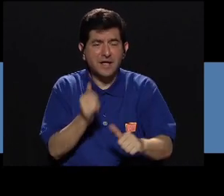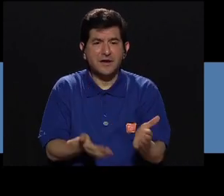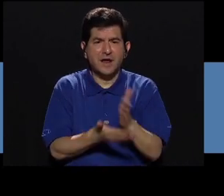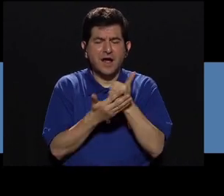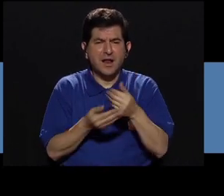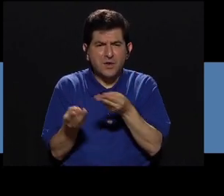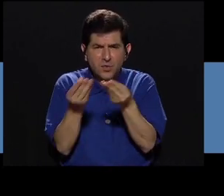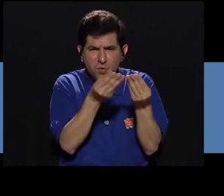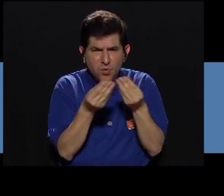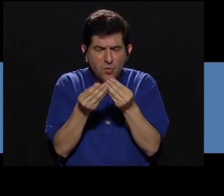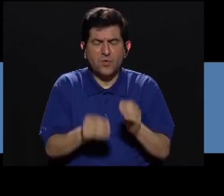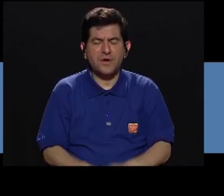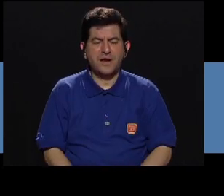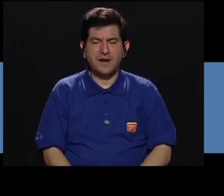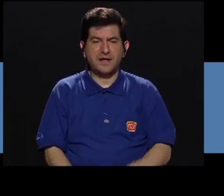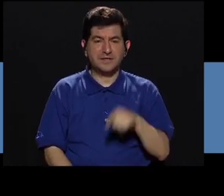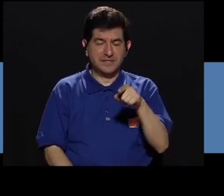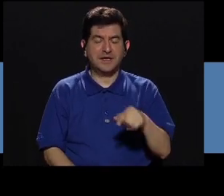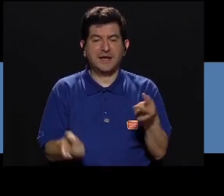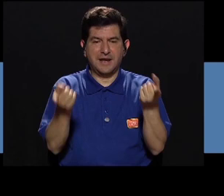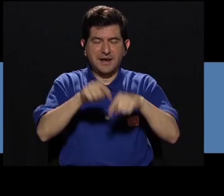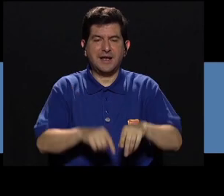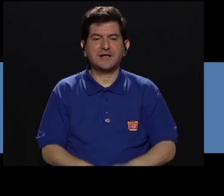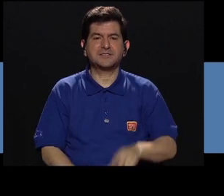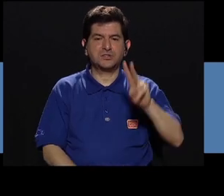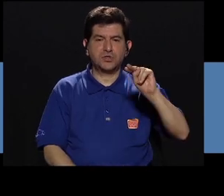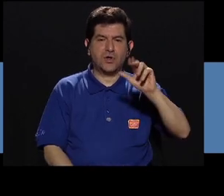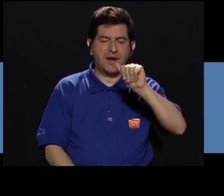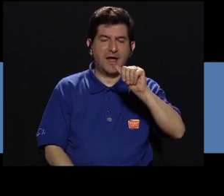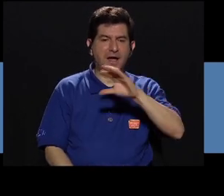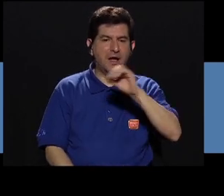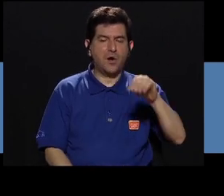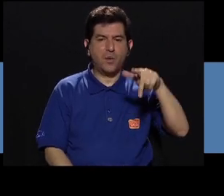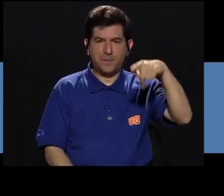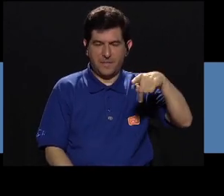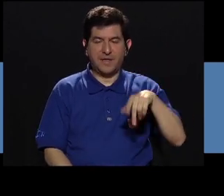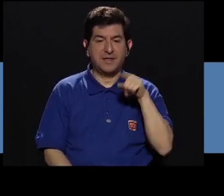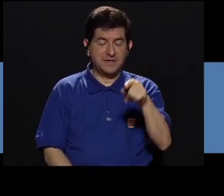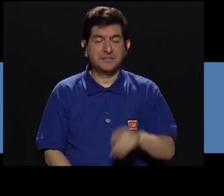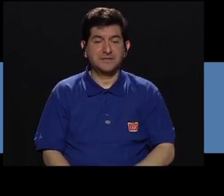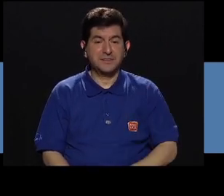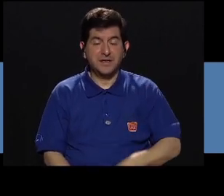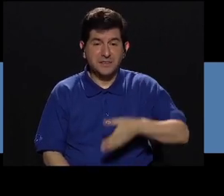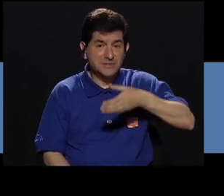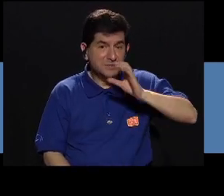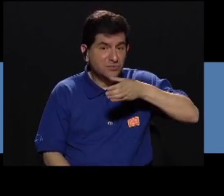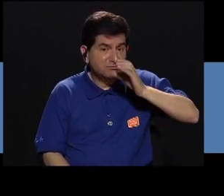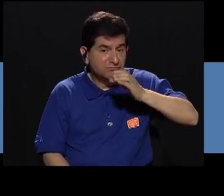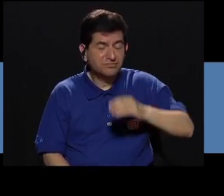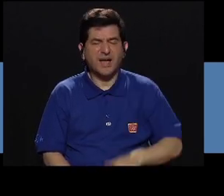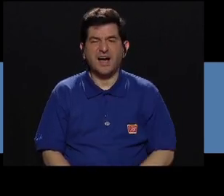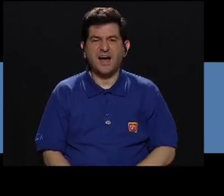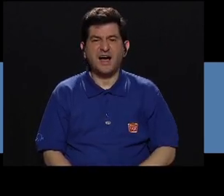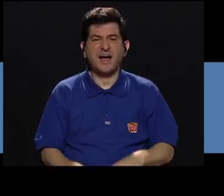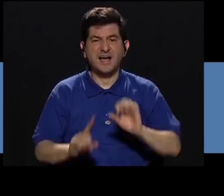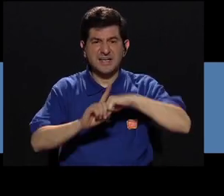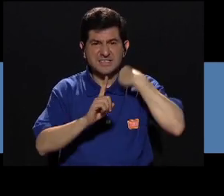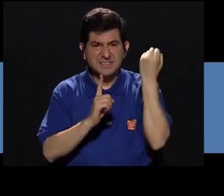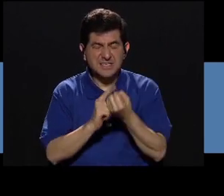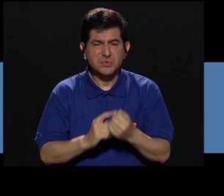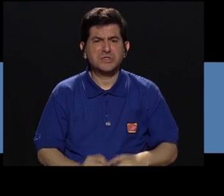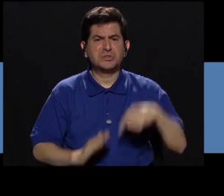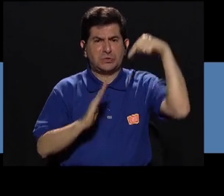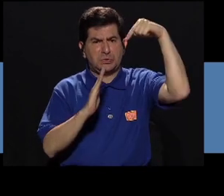ciertas sustancias que se llaman electrolitos como el sodio y el potasio si no tomamos el suero que tiene esa cantidad de sustancias la deshidratación se vuelve más